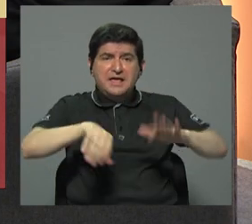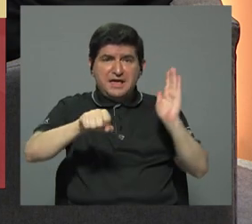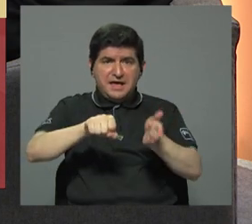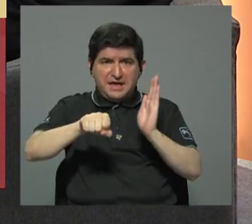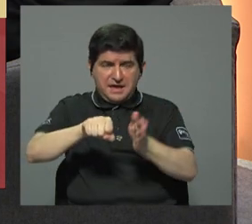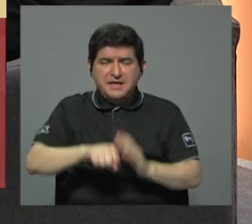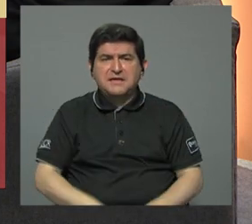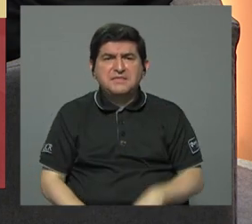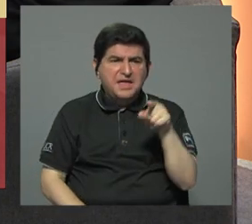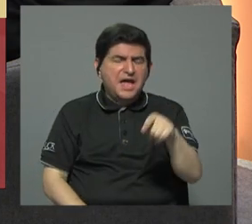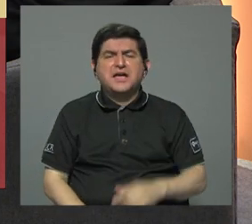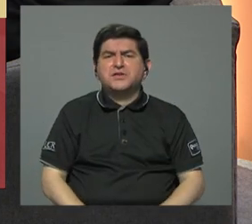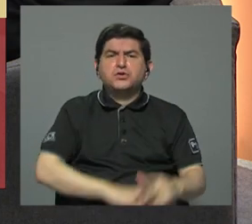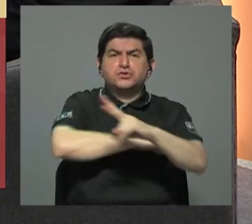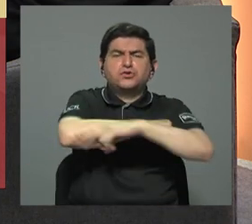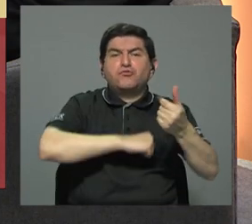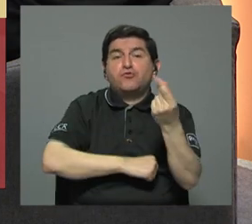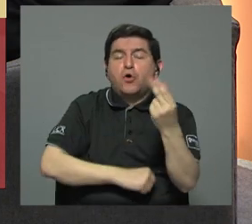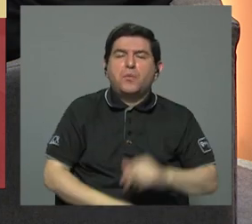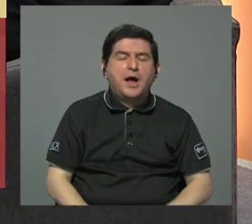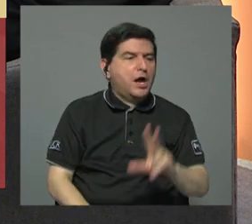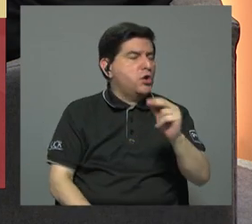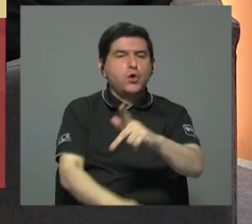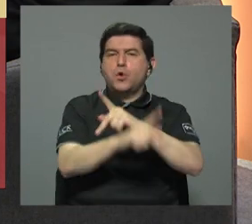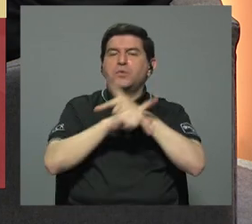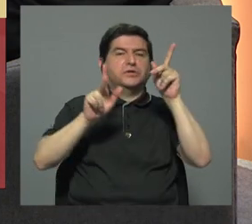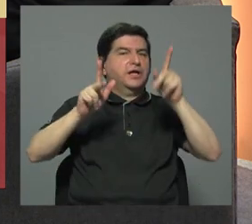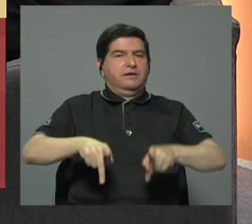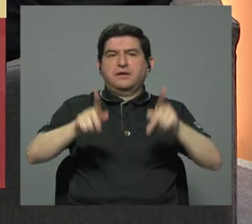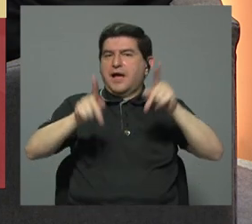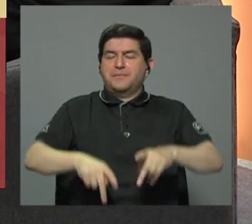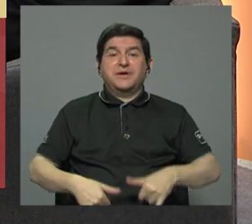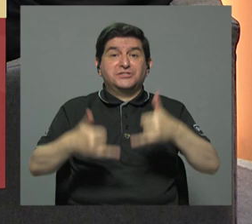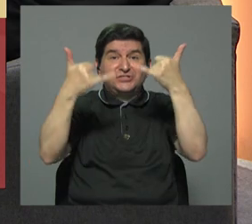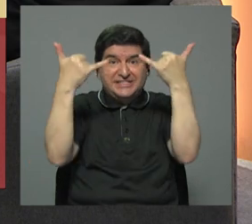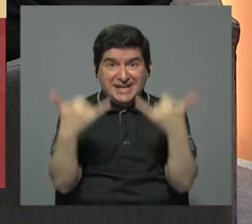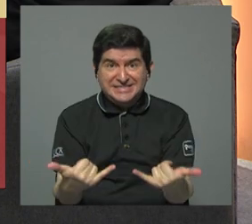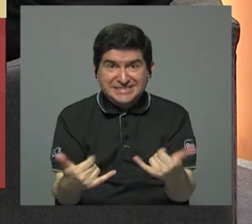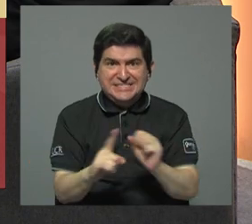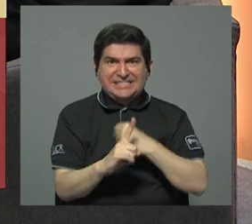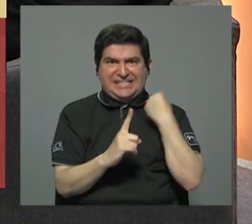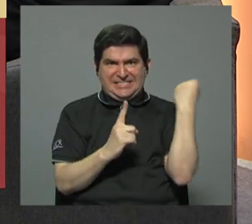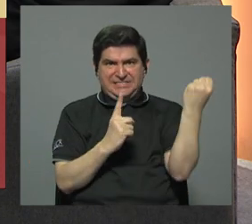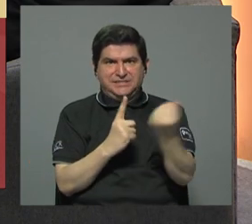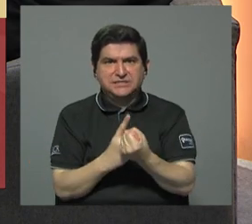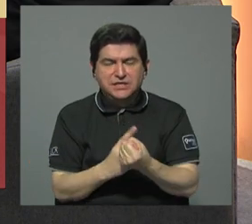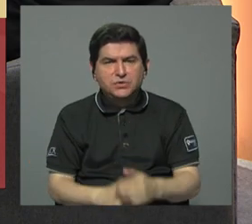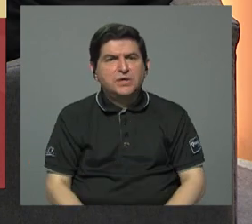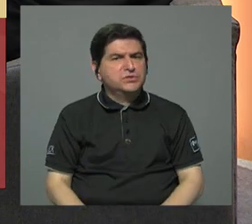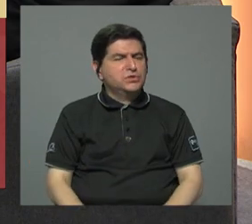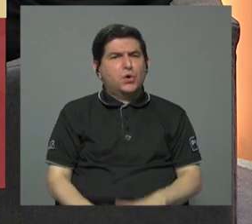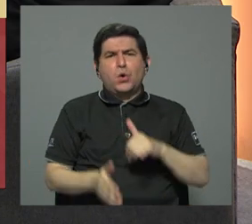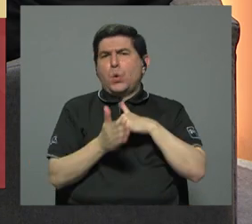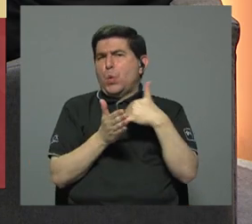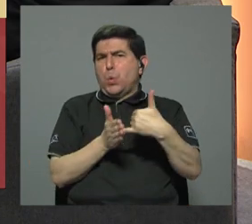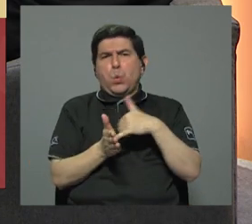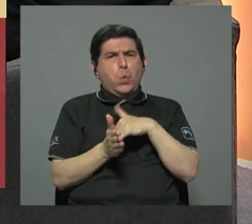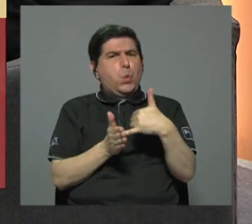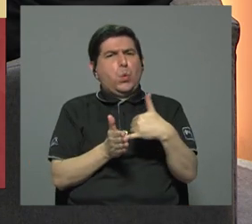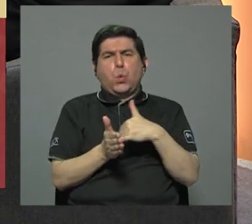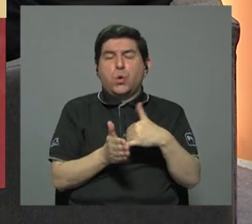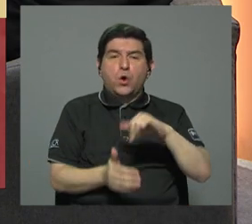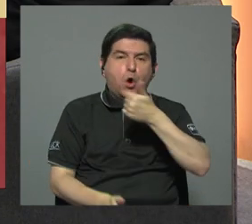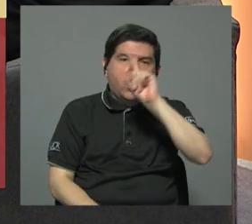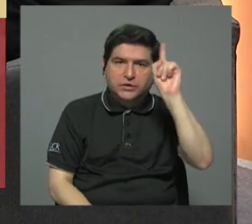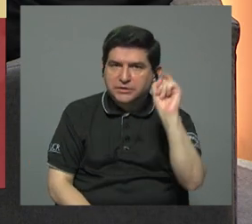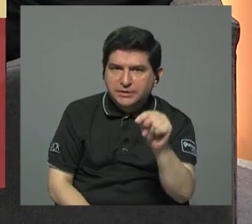empresas roban esas cargas y dejan en desprotección a personas que ya se encuentran en condición muy vulnerable. Esa es otra de